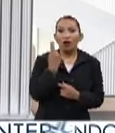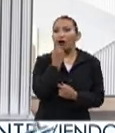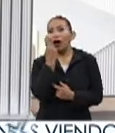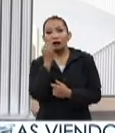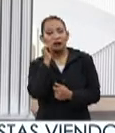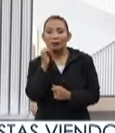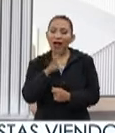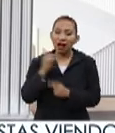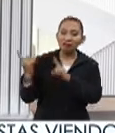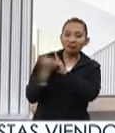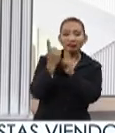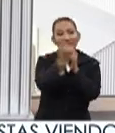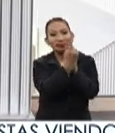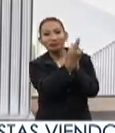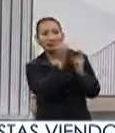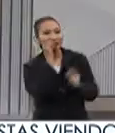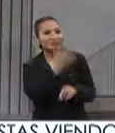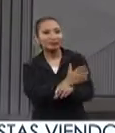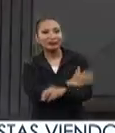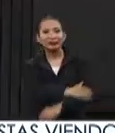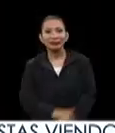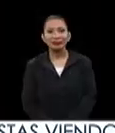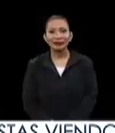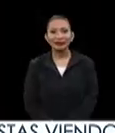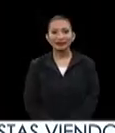siempre va a haber alguien acompañándote.